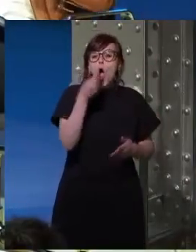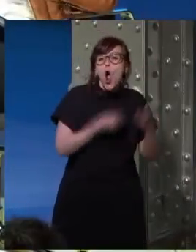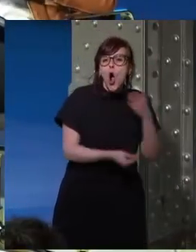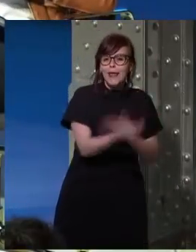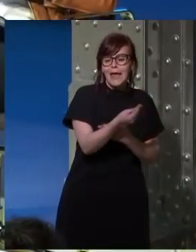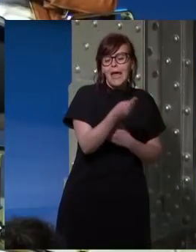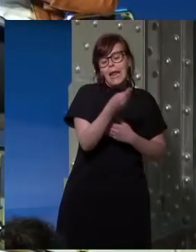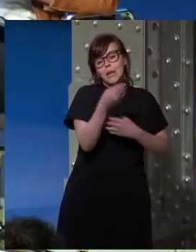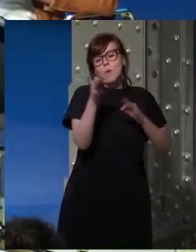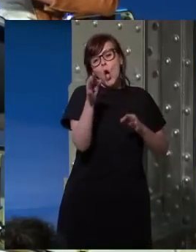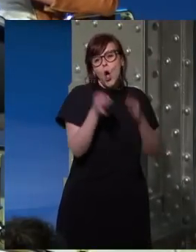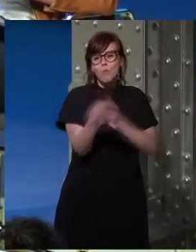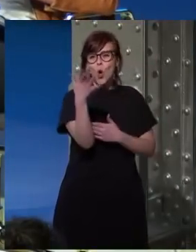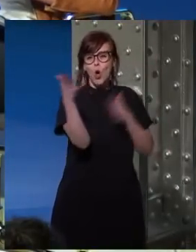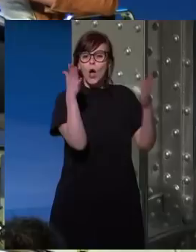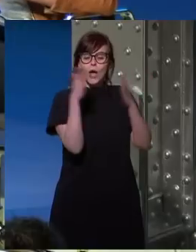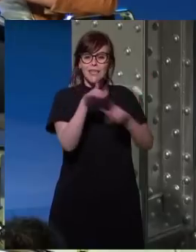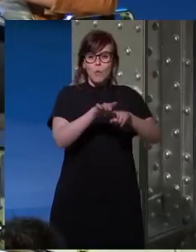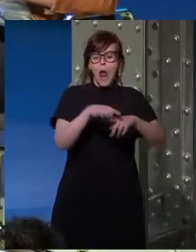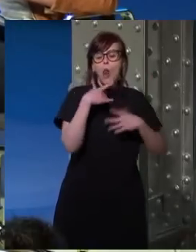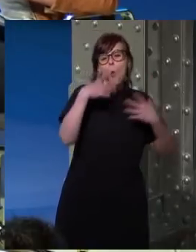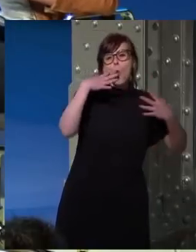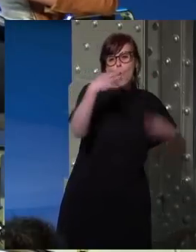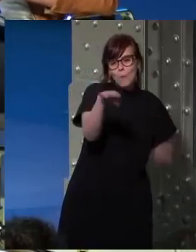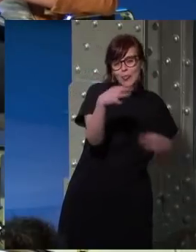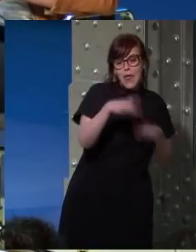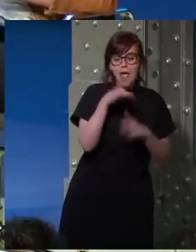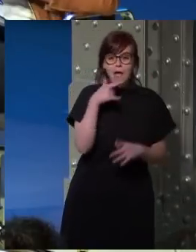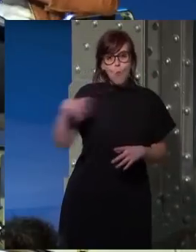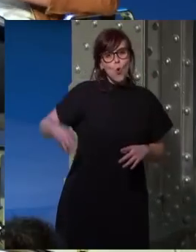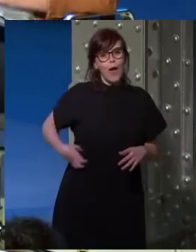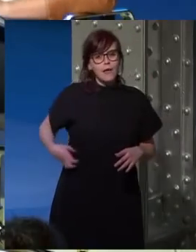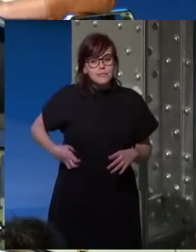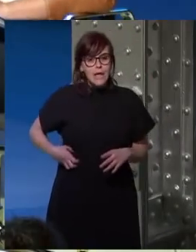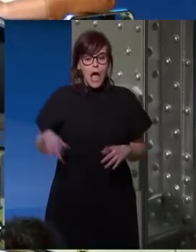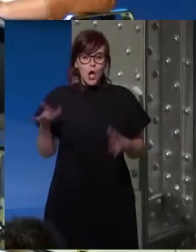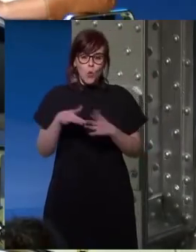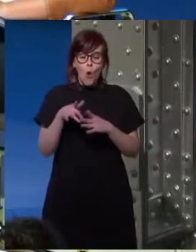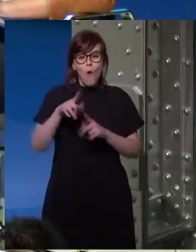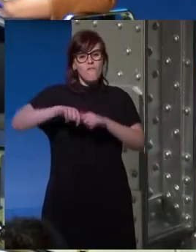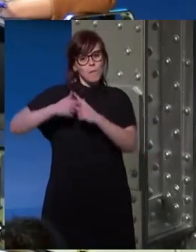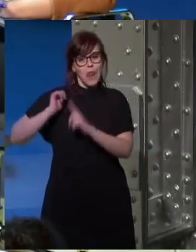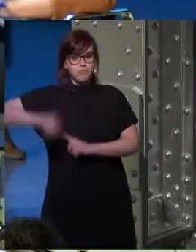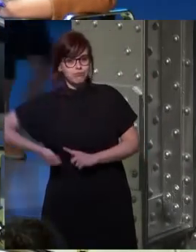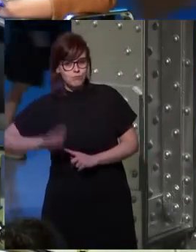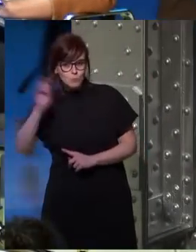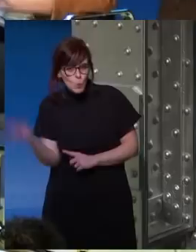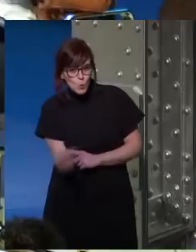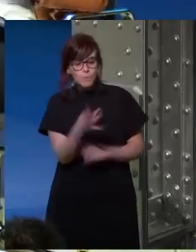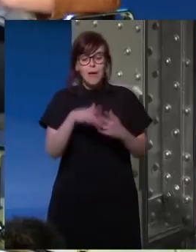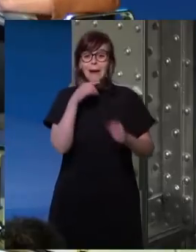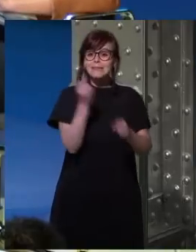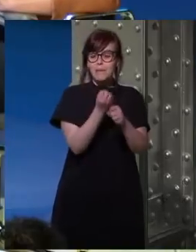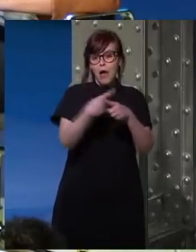son de origen humilde, hay otras como Pardo Bazán que son aristócratas, burguesas. Luego también que tuvieran trabajos muy